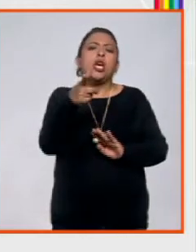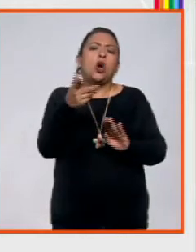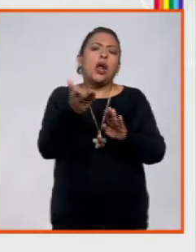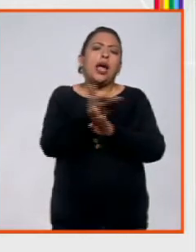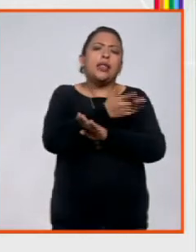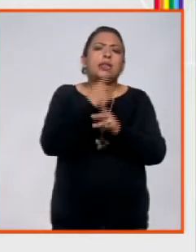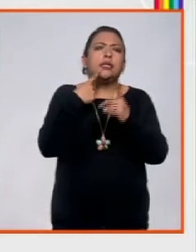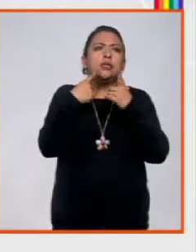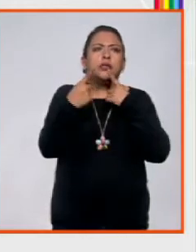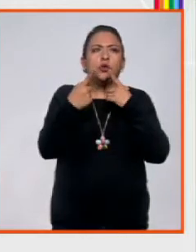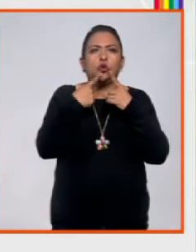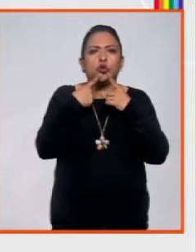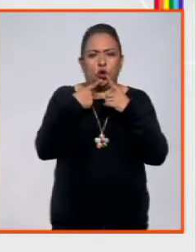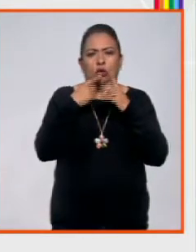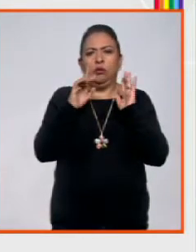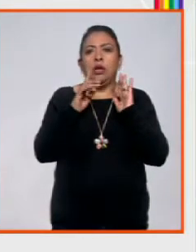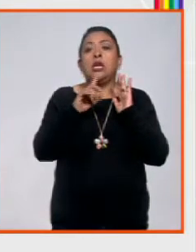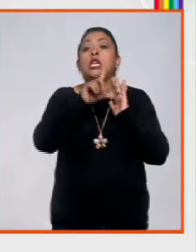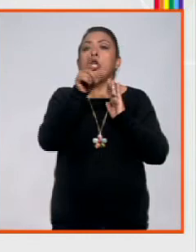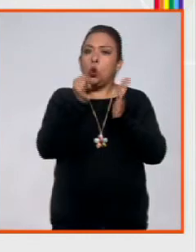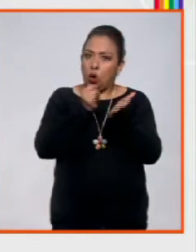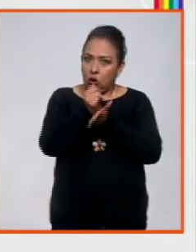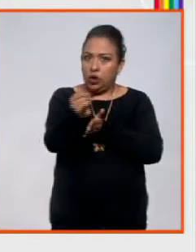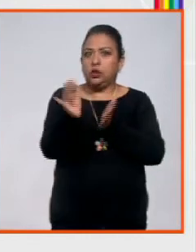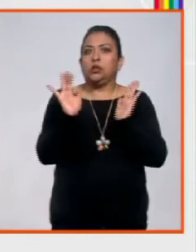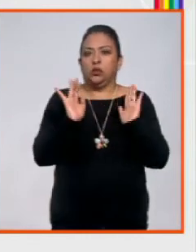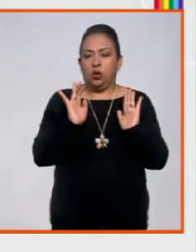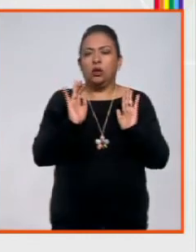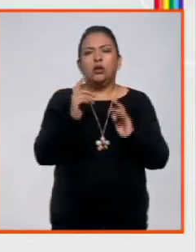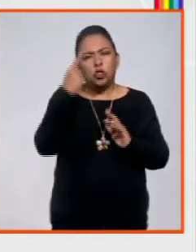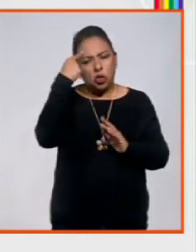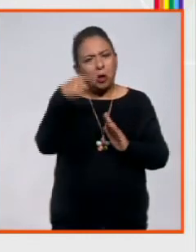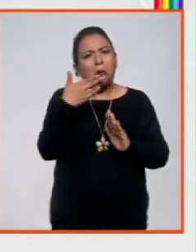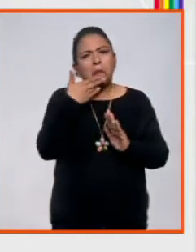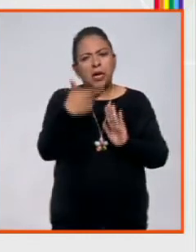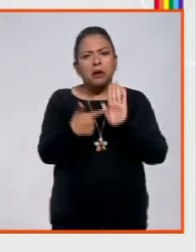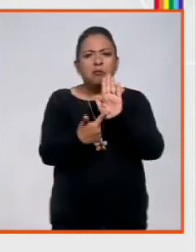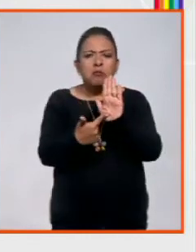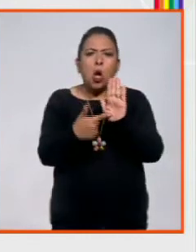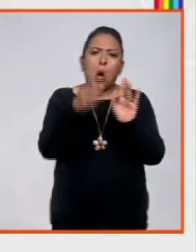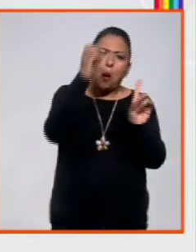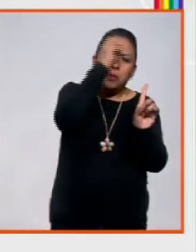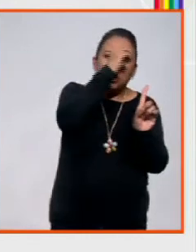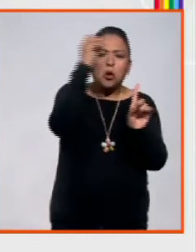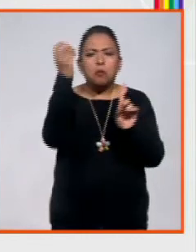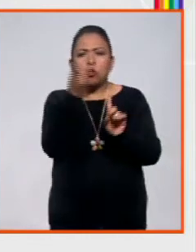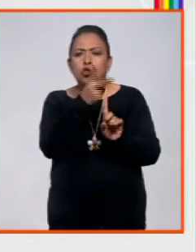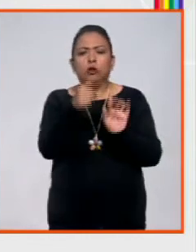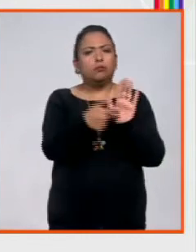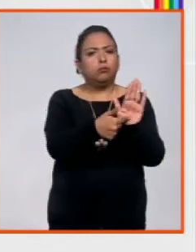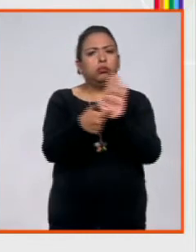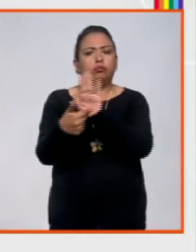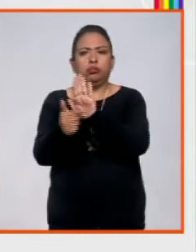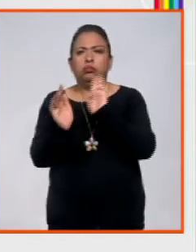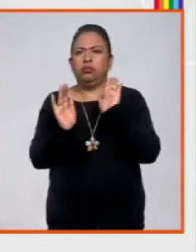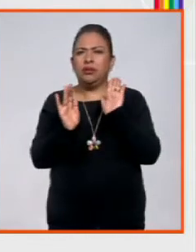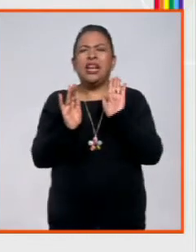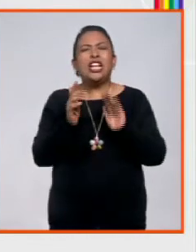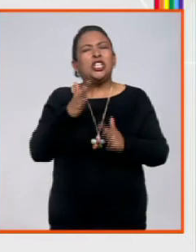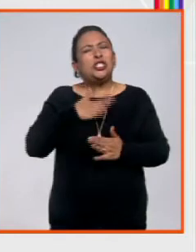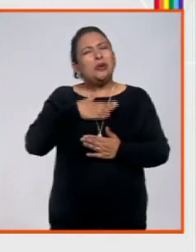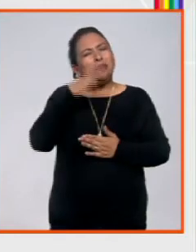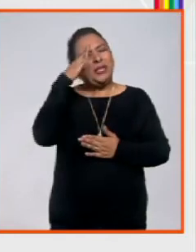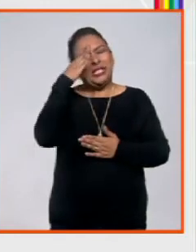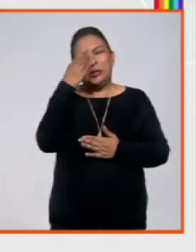previa antes de una toma de decisiones yo creo que está bien que se vean las distintas partes lo que no me